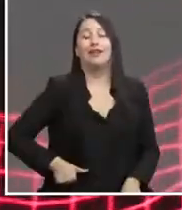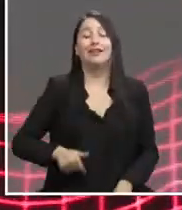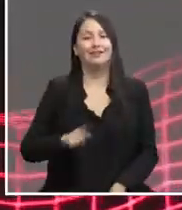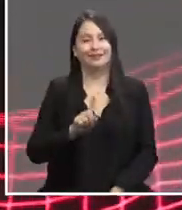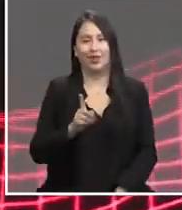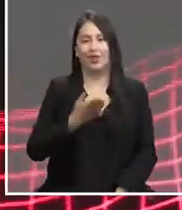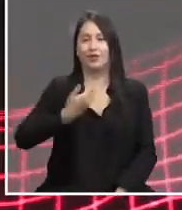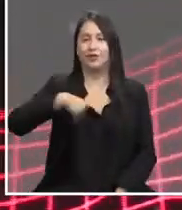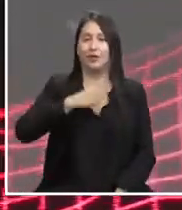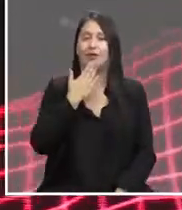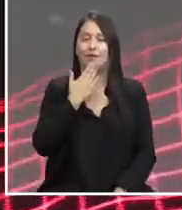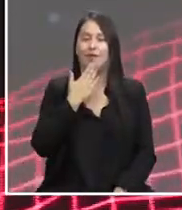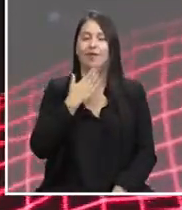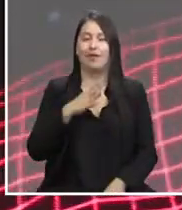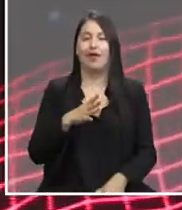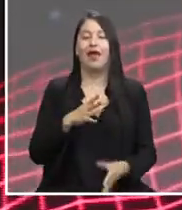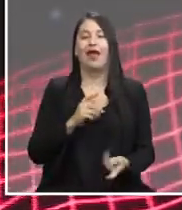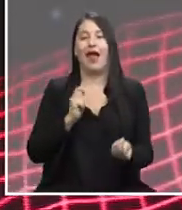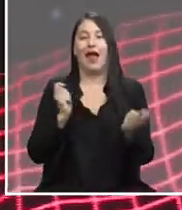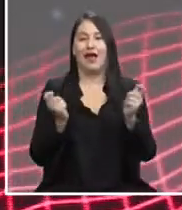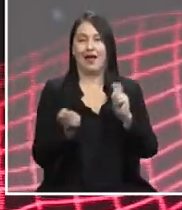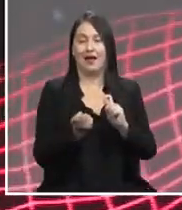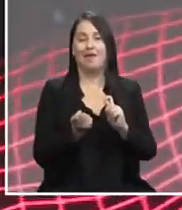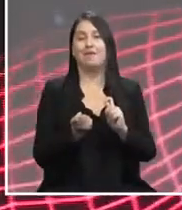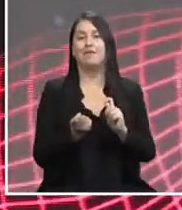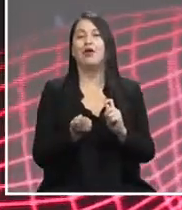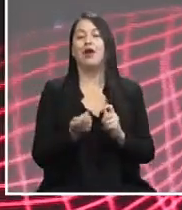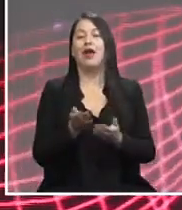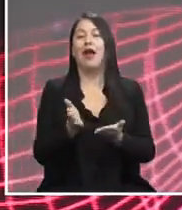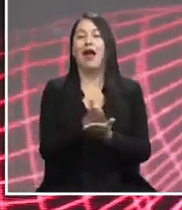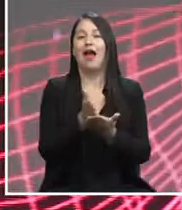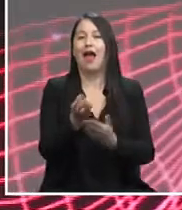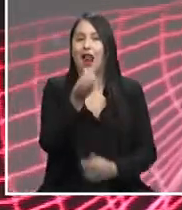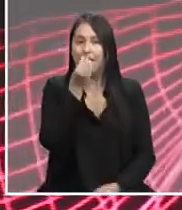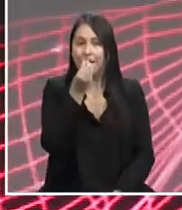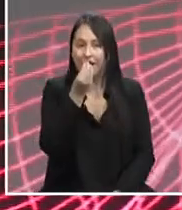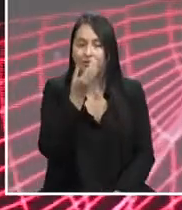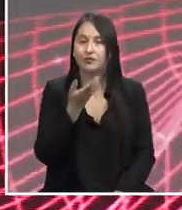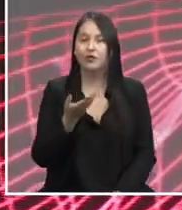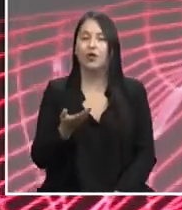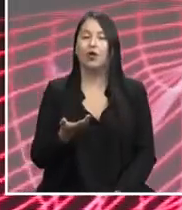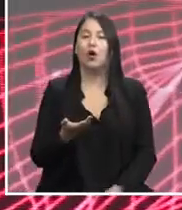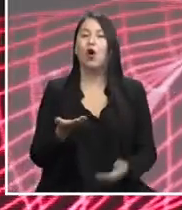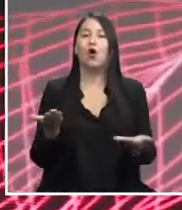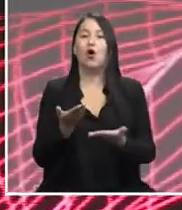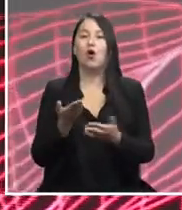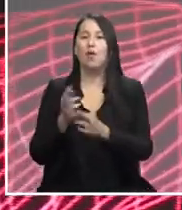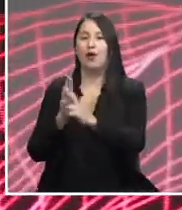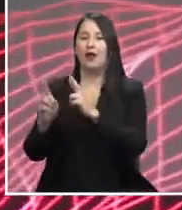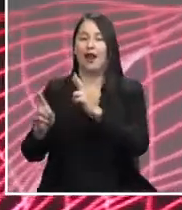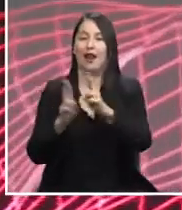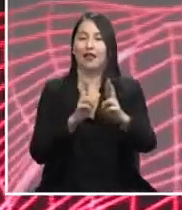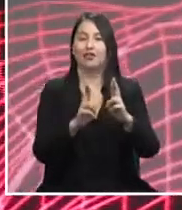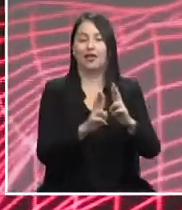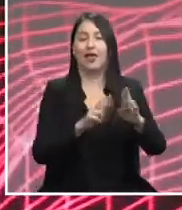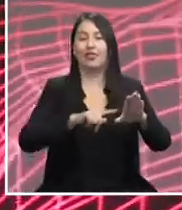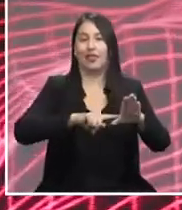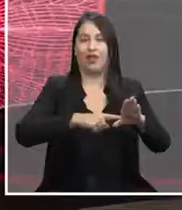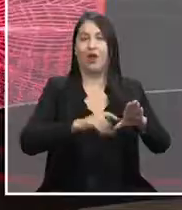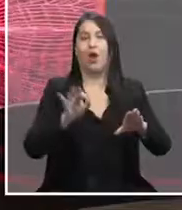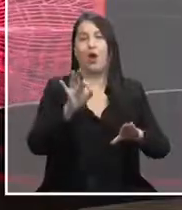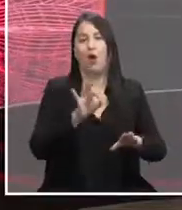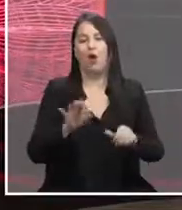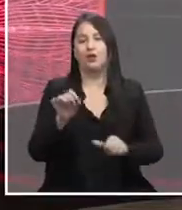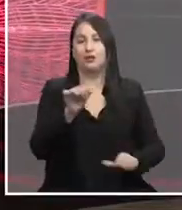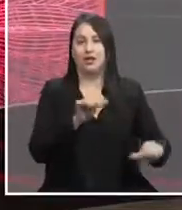hacer cambios en nuestra forma de alimentarnos, en nuestra forma de vincularnos con la tecnología o la ciencia,